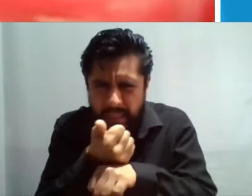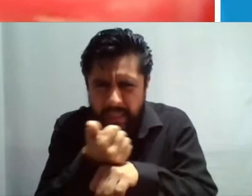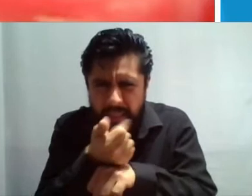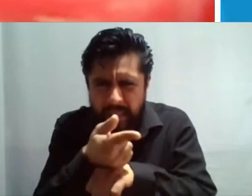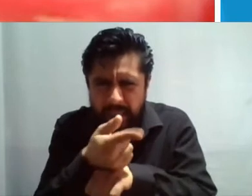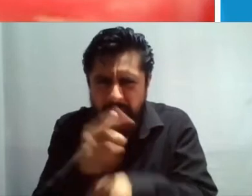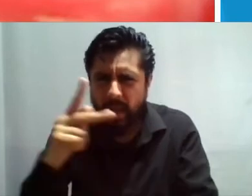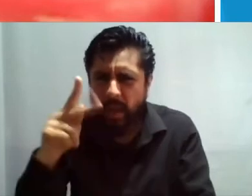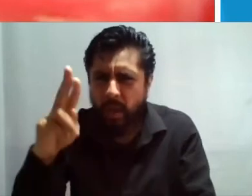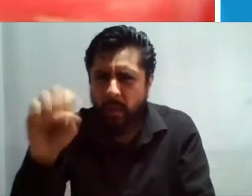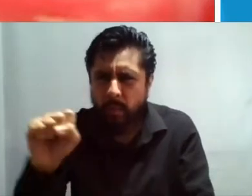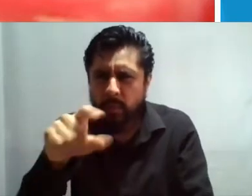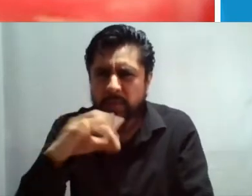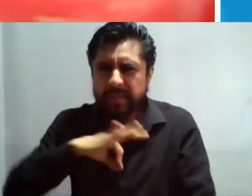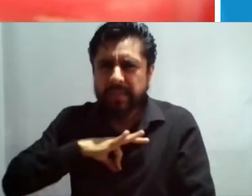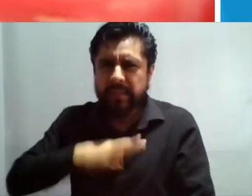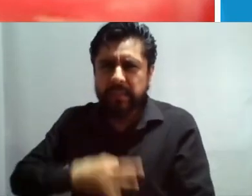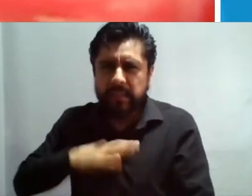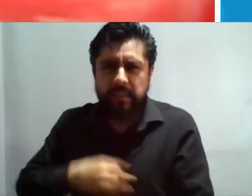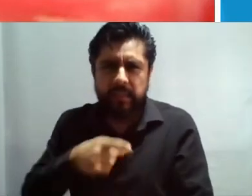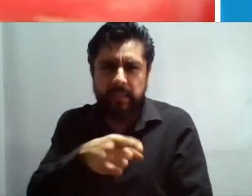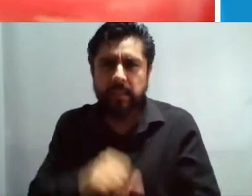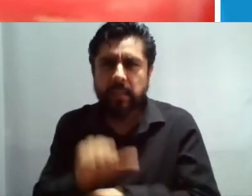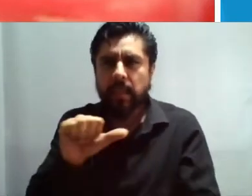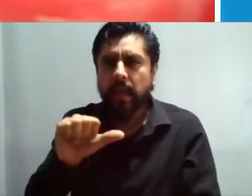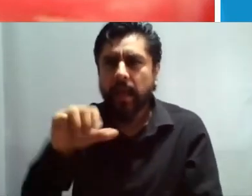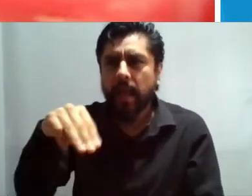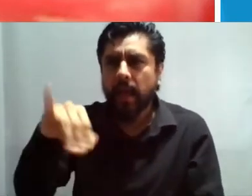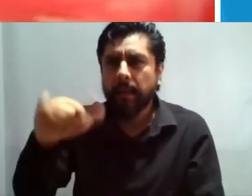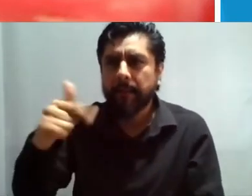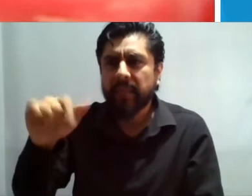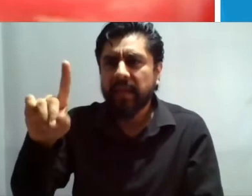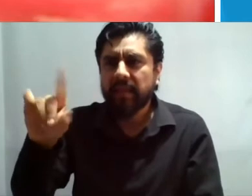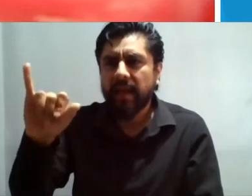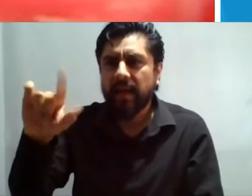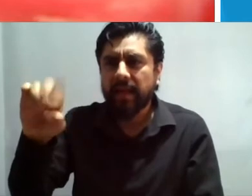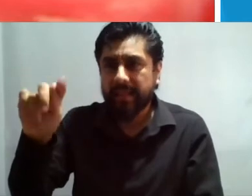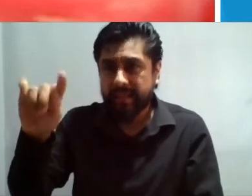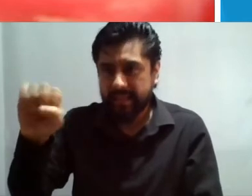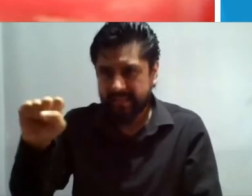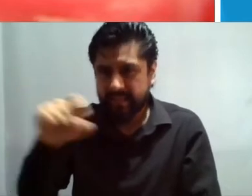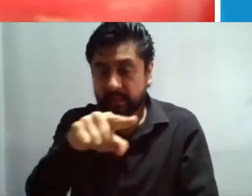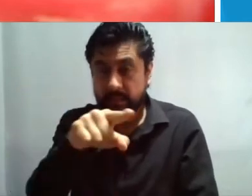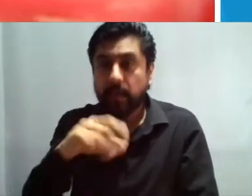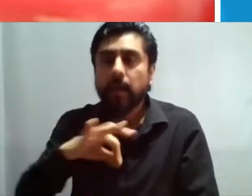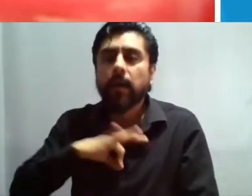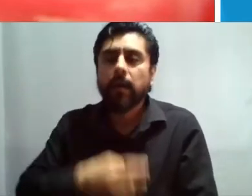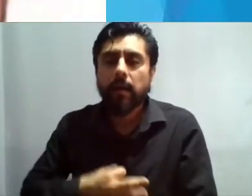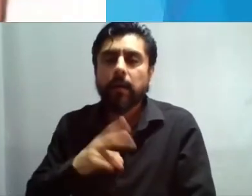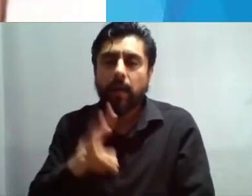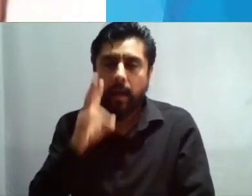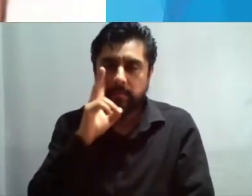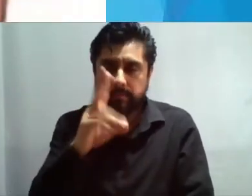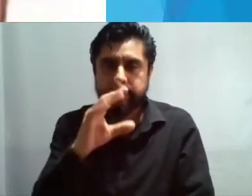¿De qué? De angina. Se llamaría amigdalitis. ¿Qué es lo que pasa? Ah, bueno, muy bien. Damos la siguiente imagen,